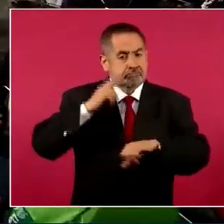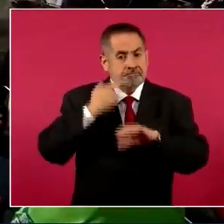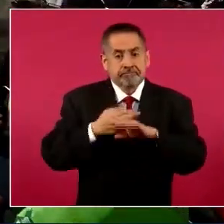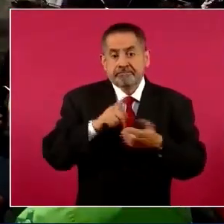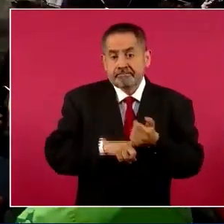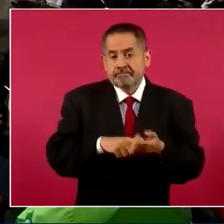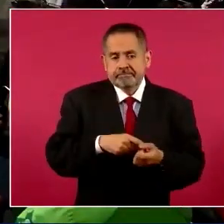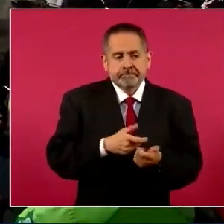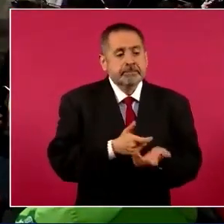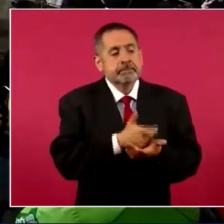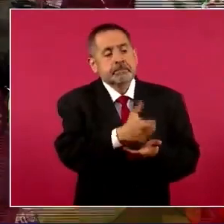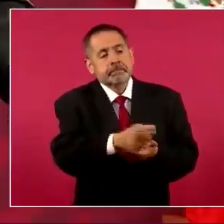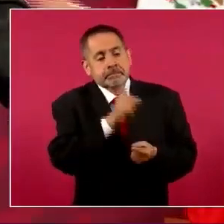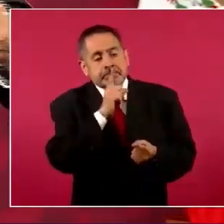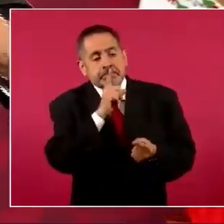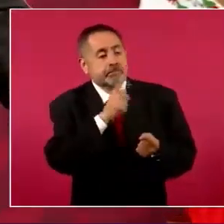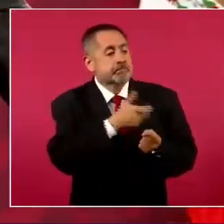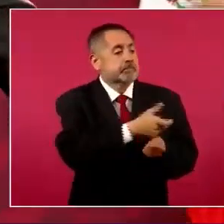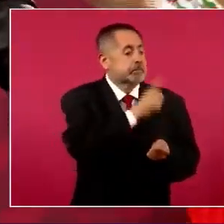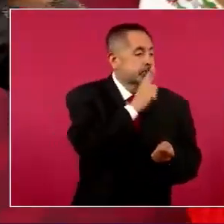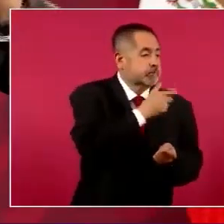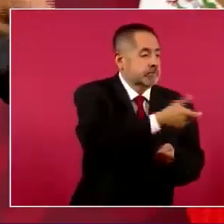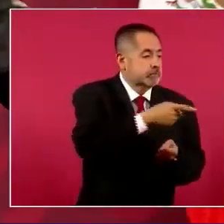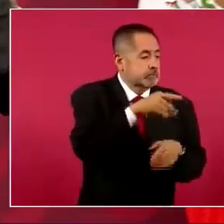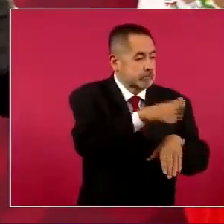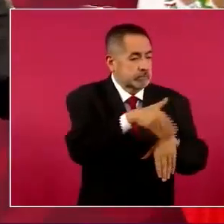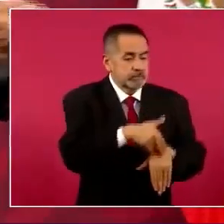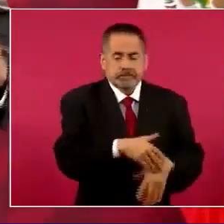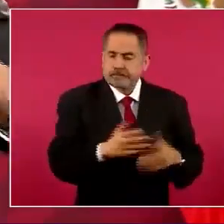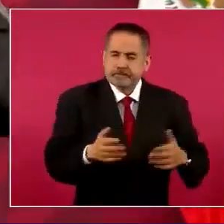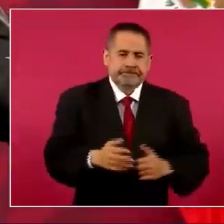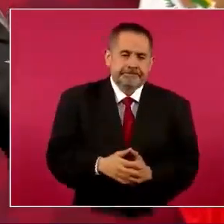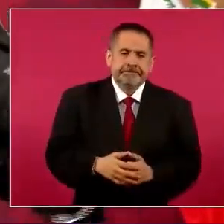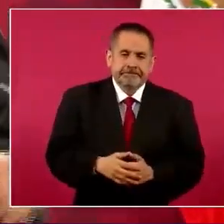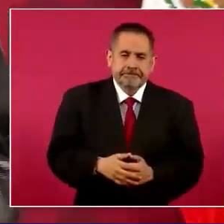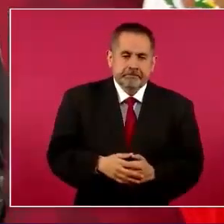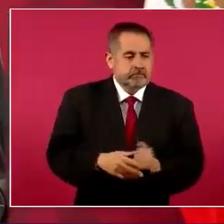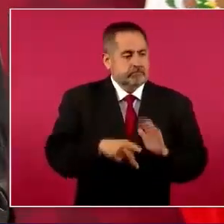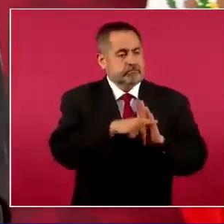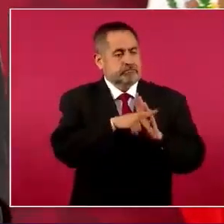maiciar a todos, y el periódico